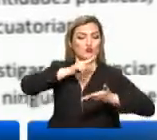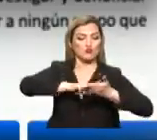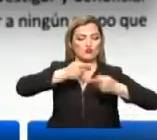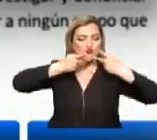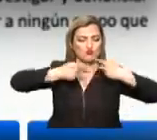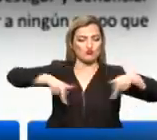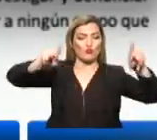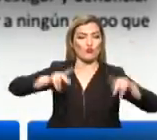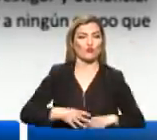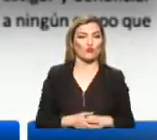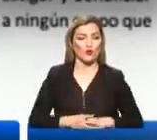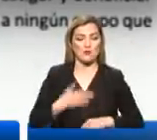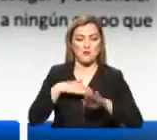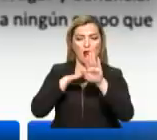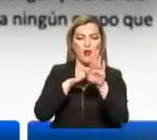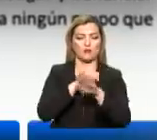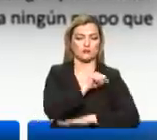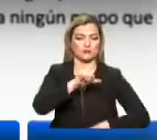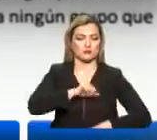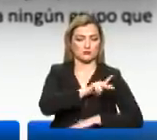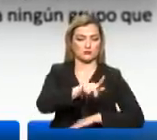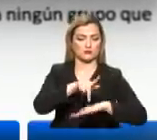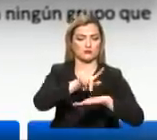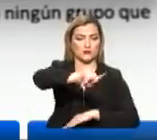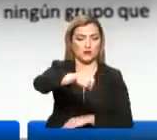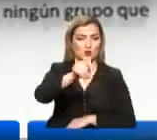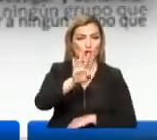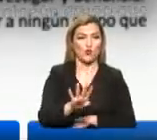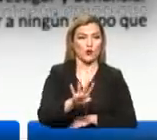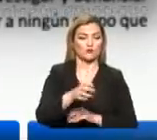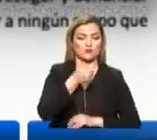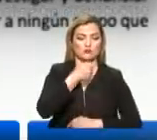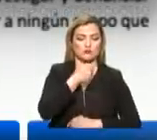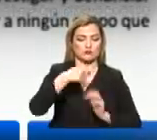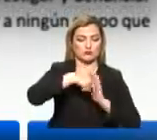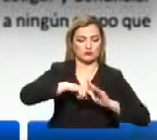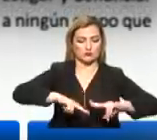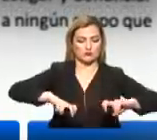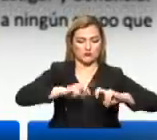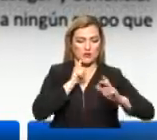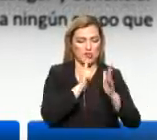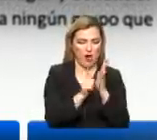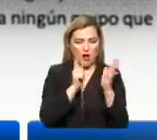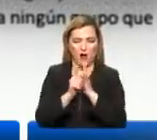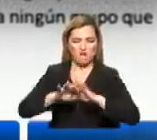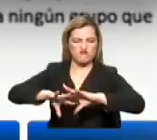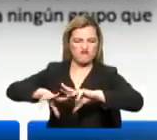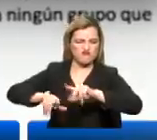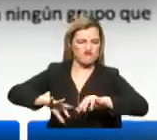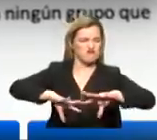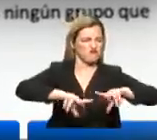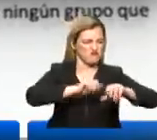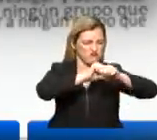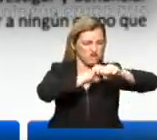el atentado. Respaldamos la actitud profesional de Teleamazonas de realizar un periodismo de investigación que denuncia los innumerables actos de corrupción que se